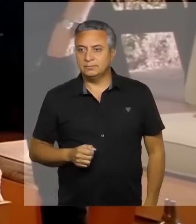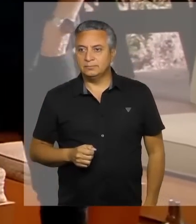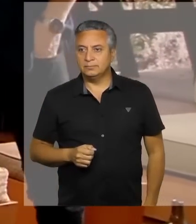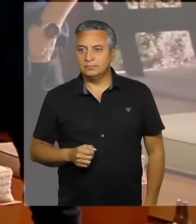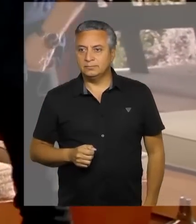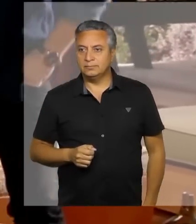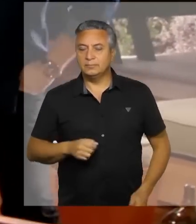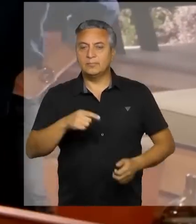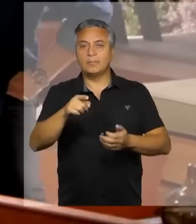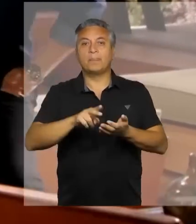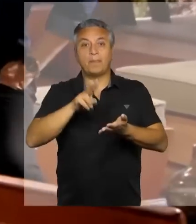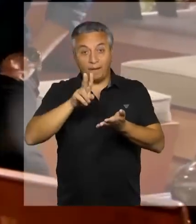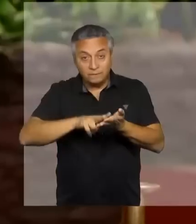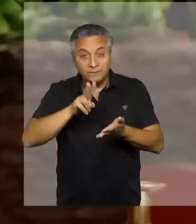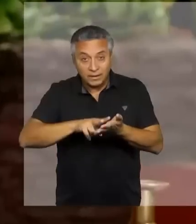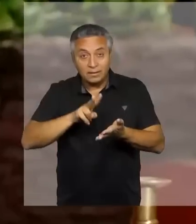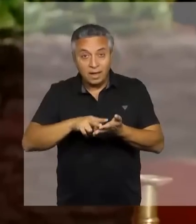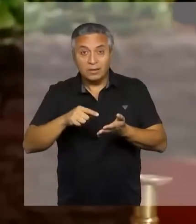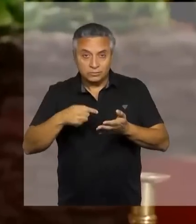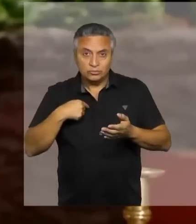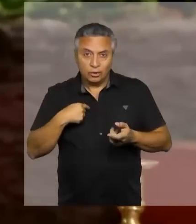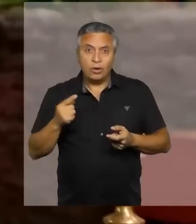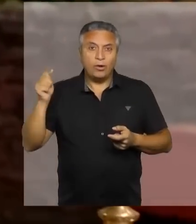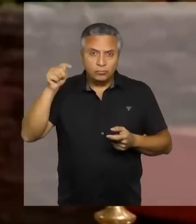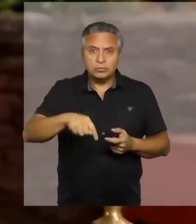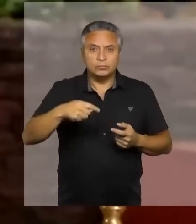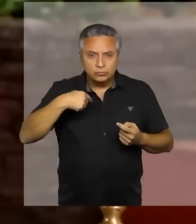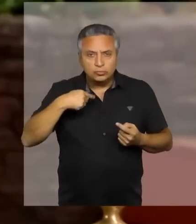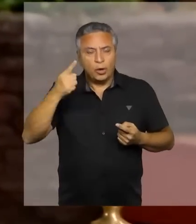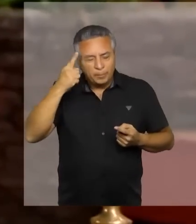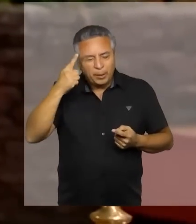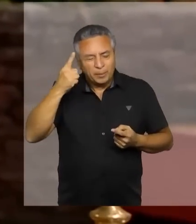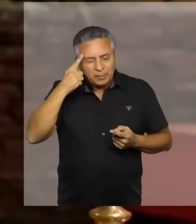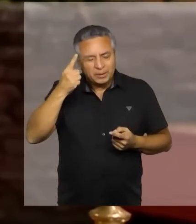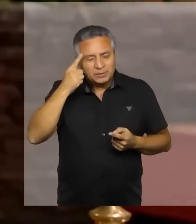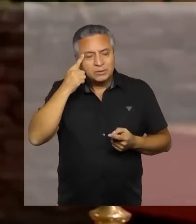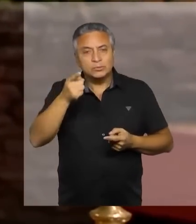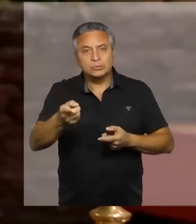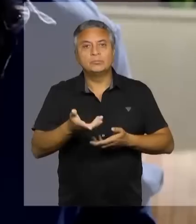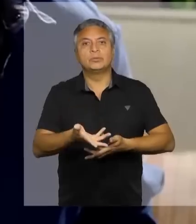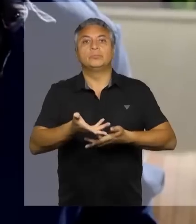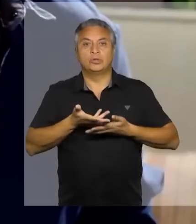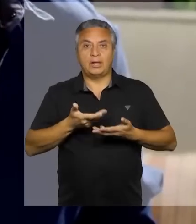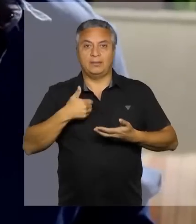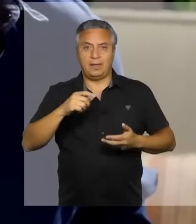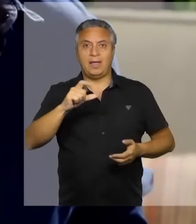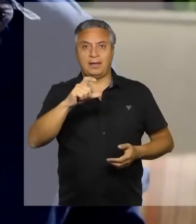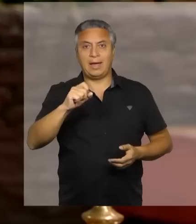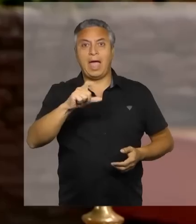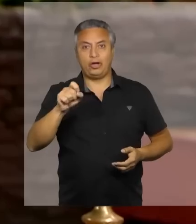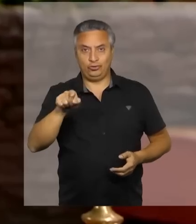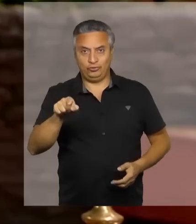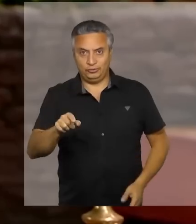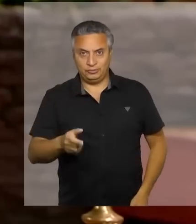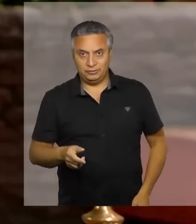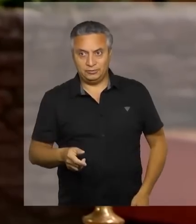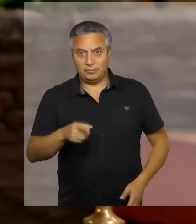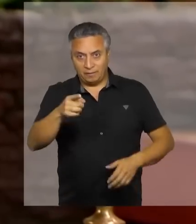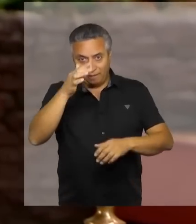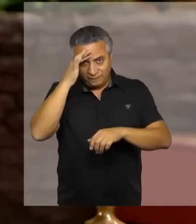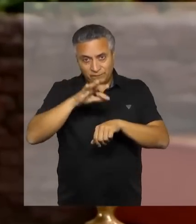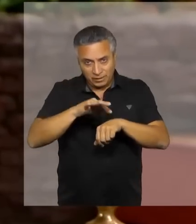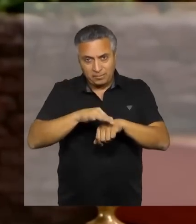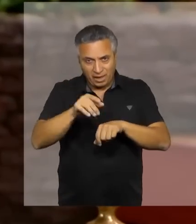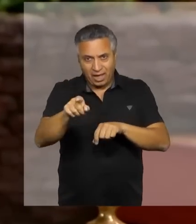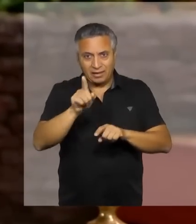La verdad es que vine porque no he dejado de pensar en lo que me contaste del Caco. De la enfermedad que tiene